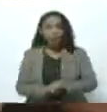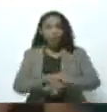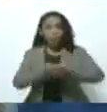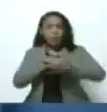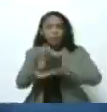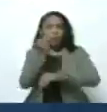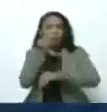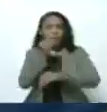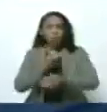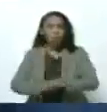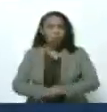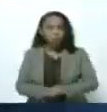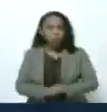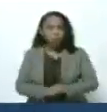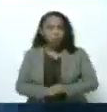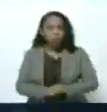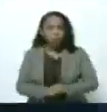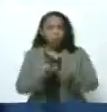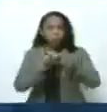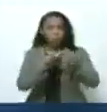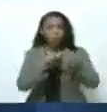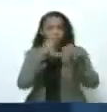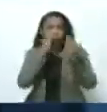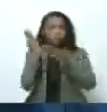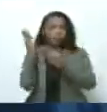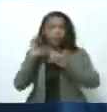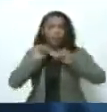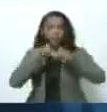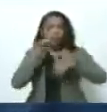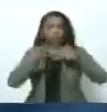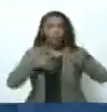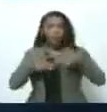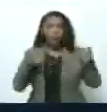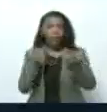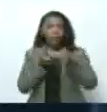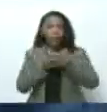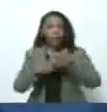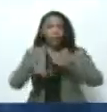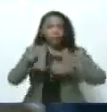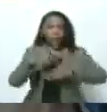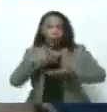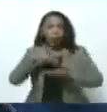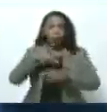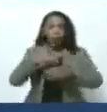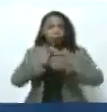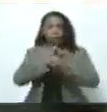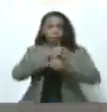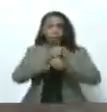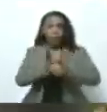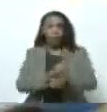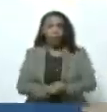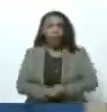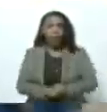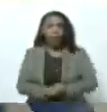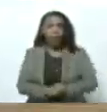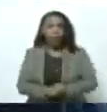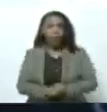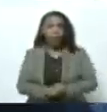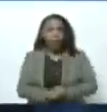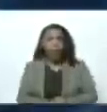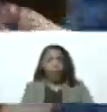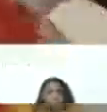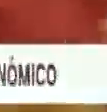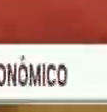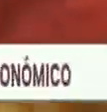de Alimentación, Leal Tellerías. A continuación, damos inicio a esta actividad con el grupo de danzas Las Burriquitas del Valle. Yo tengo una